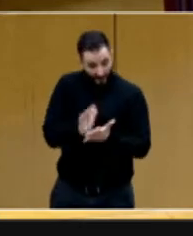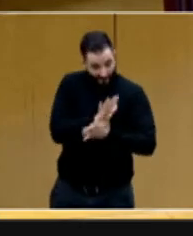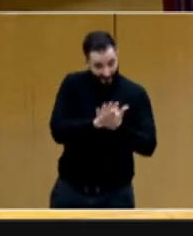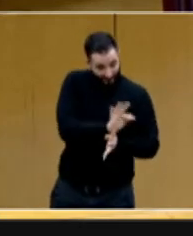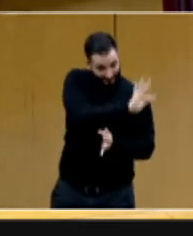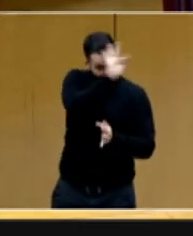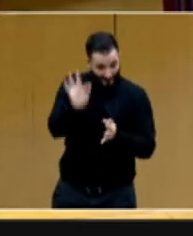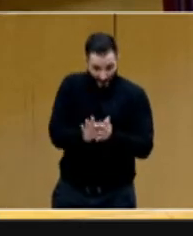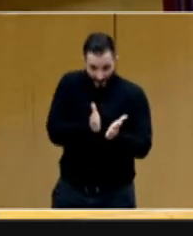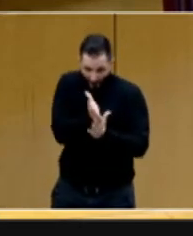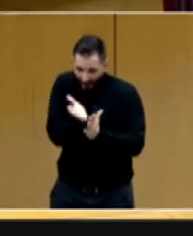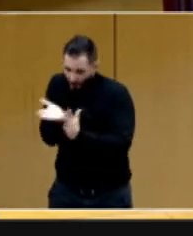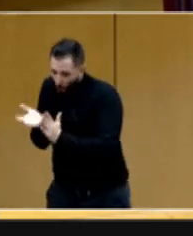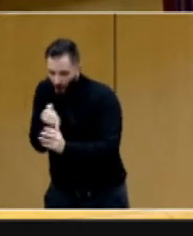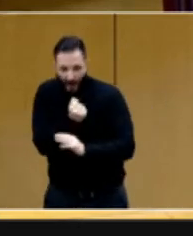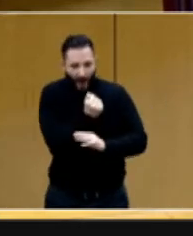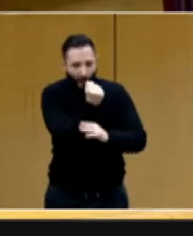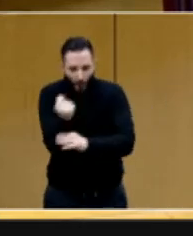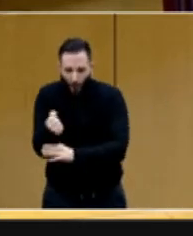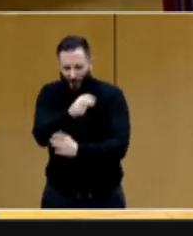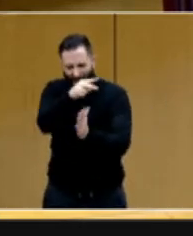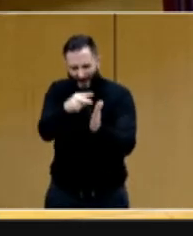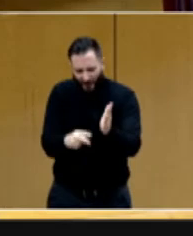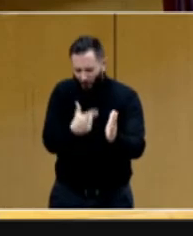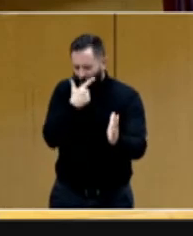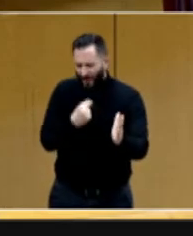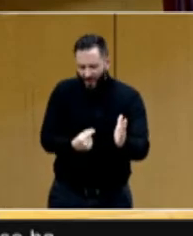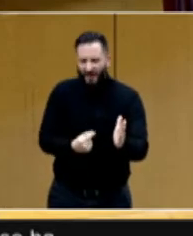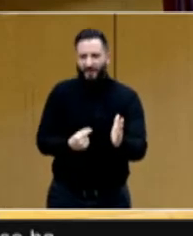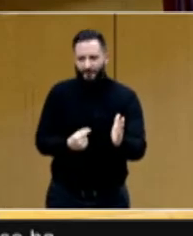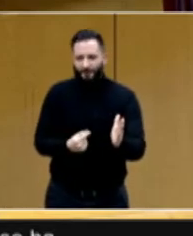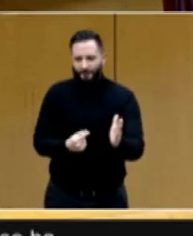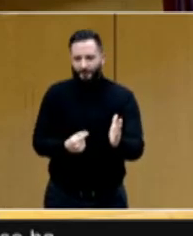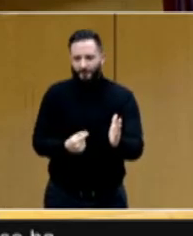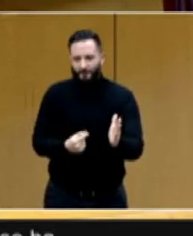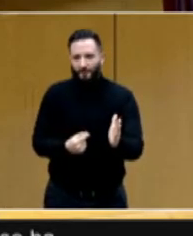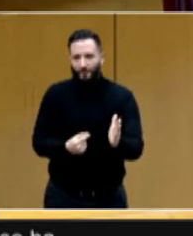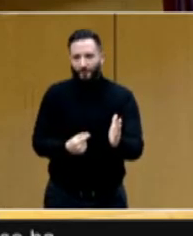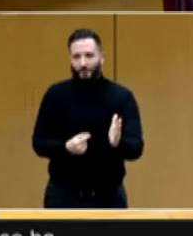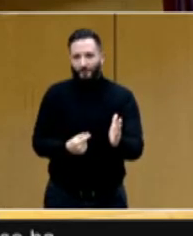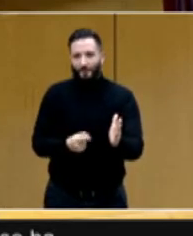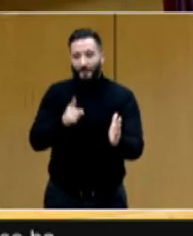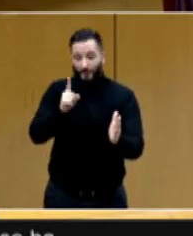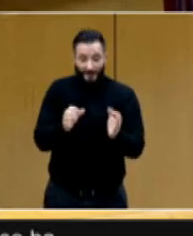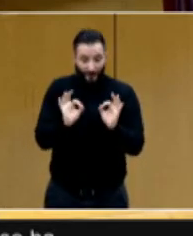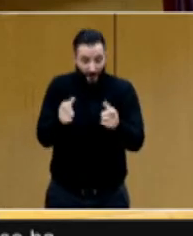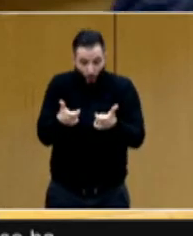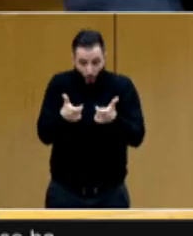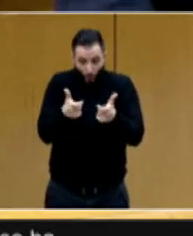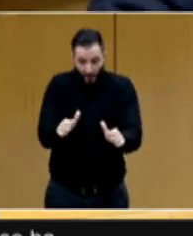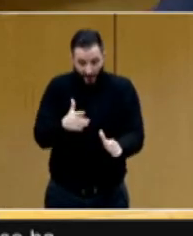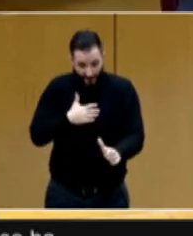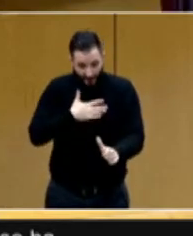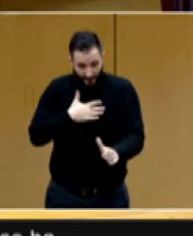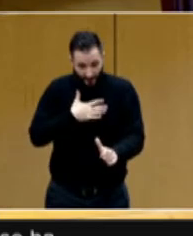apoyos la lectura fácil en la propia unidad especial de Fiscalía de personas mayores y con